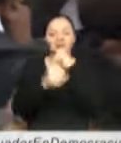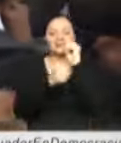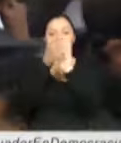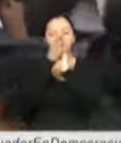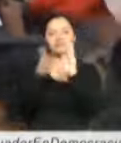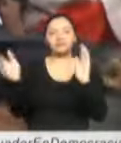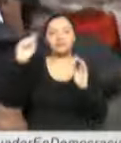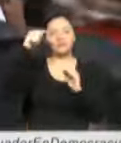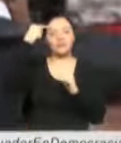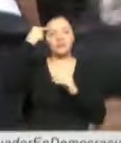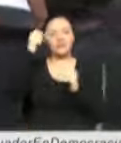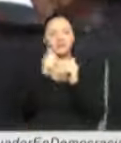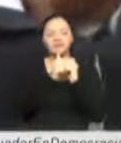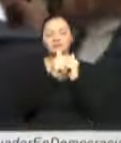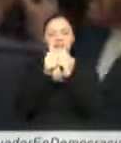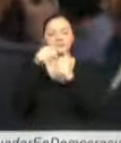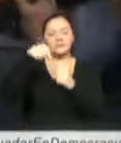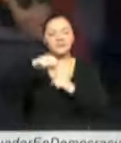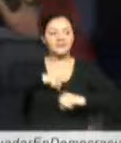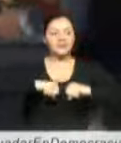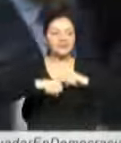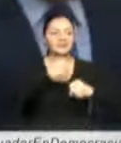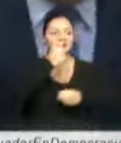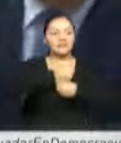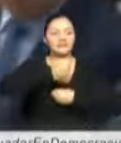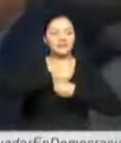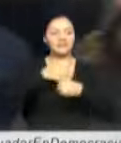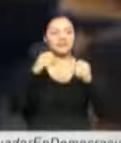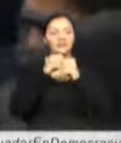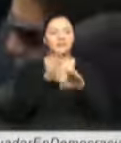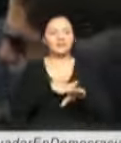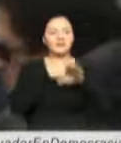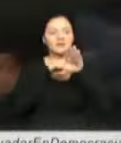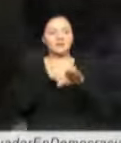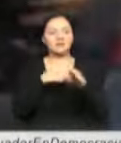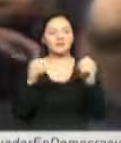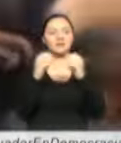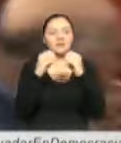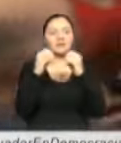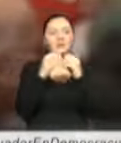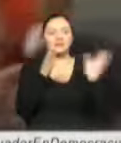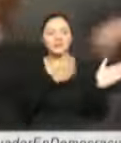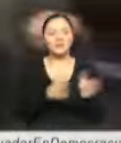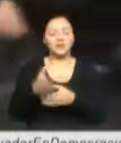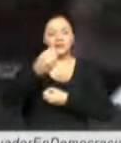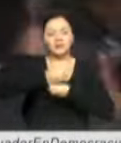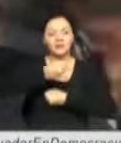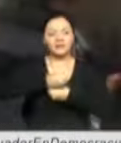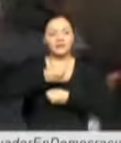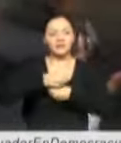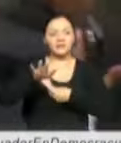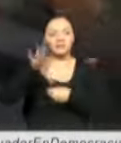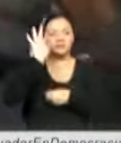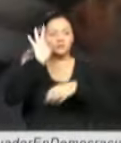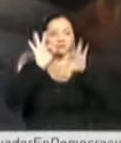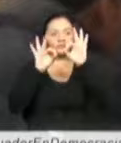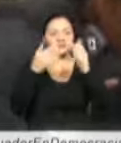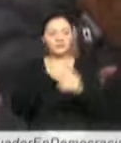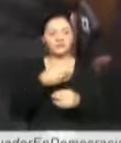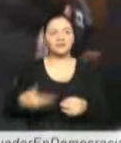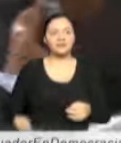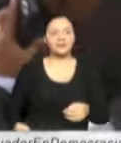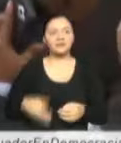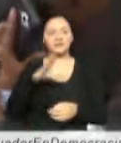gobierno, acompañándole durante toda su gestión y respaldando sin duda esas acciones que ha tomado el presidente